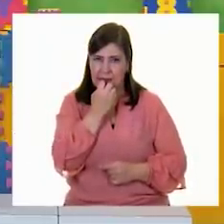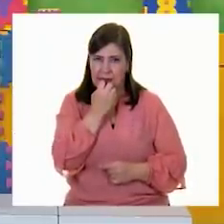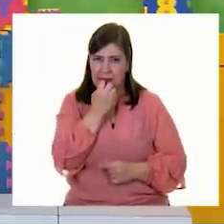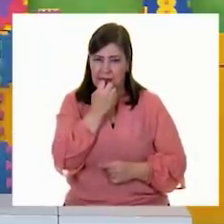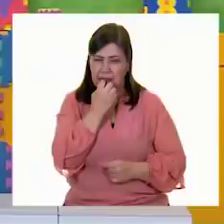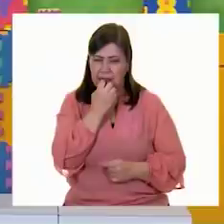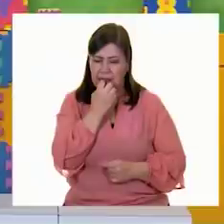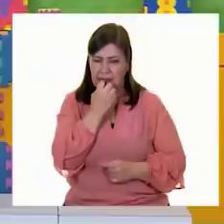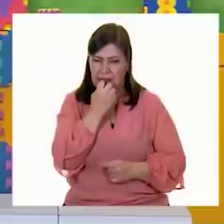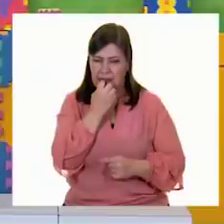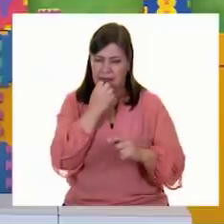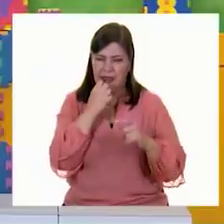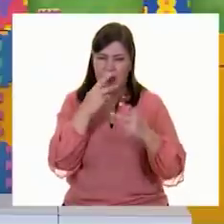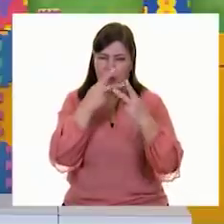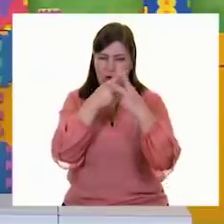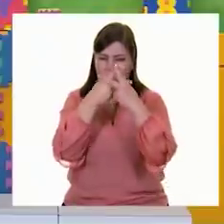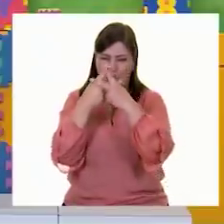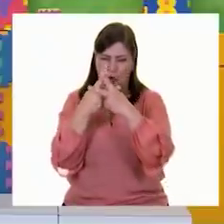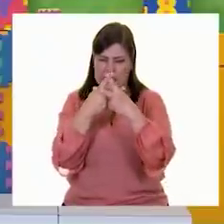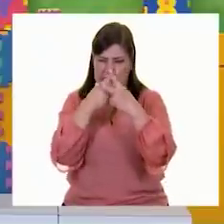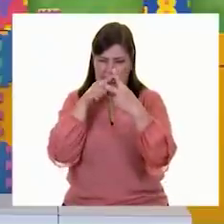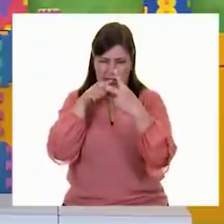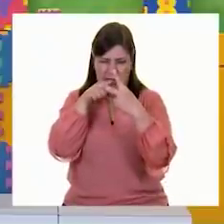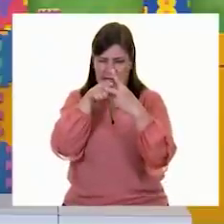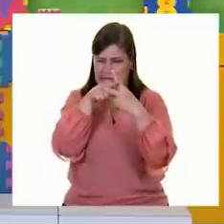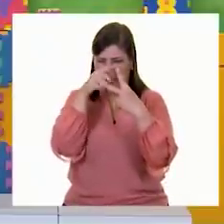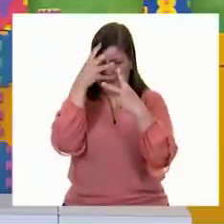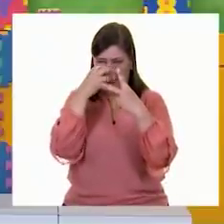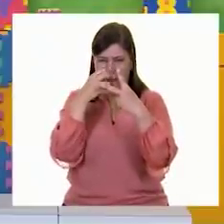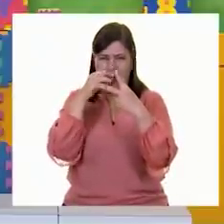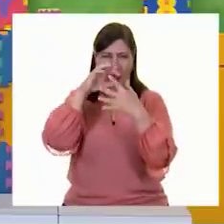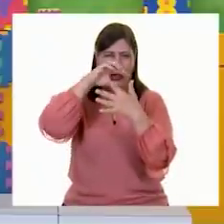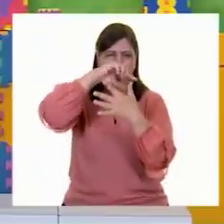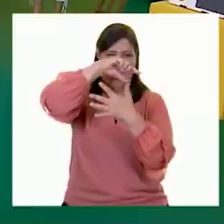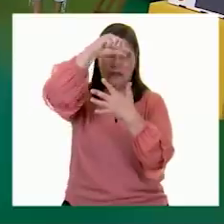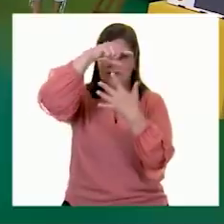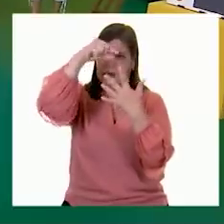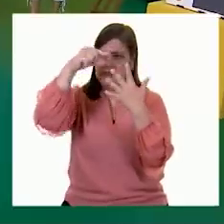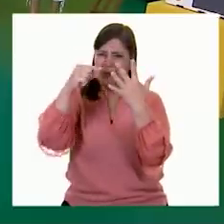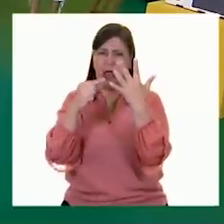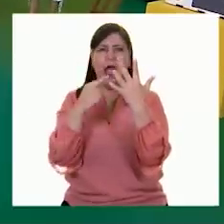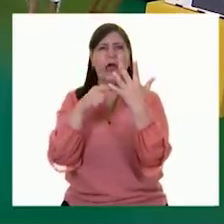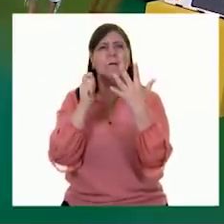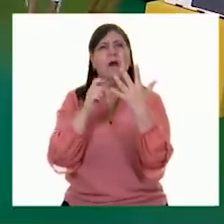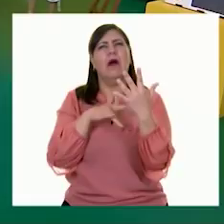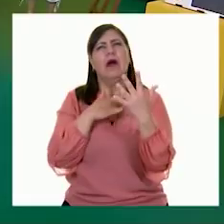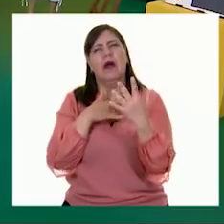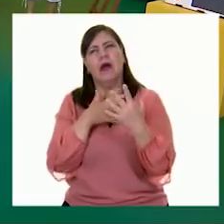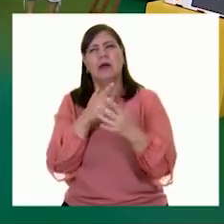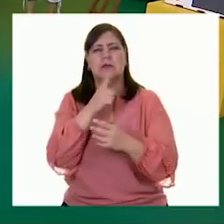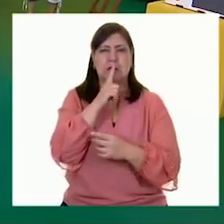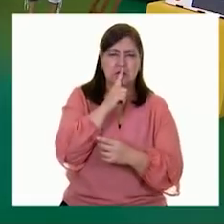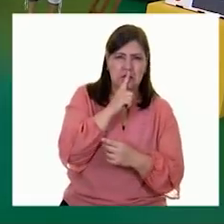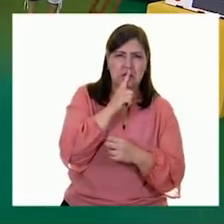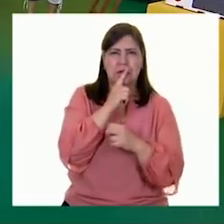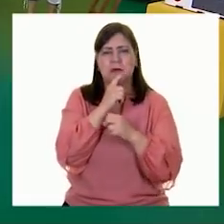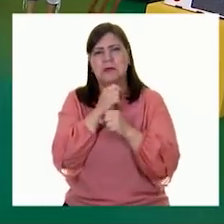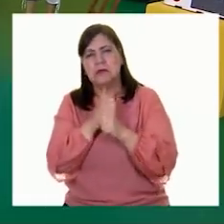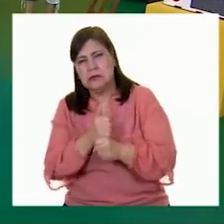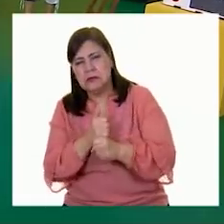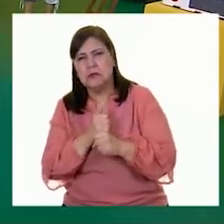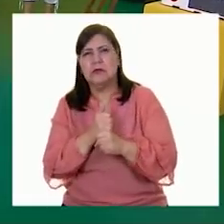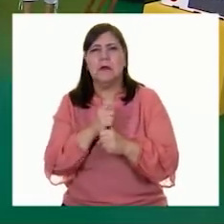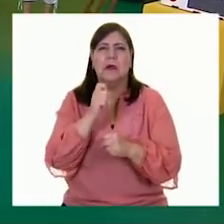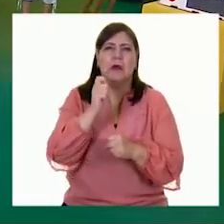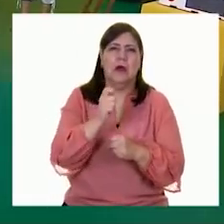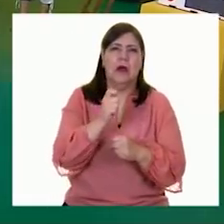centro de una estrella y luego las demás emociones como desaliento, pesadumbre, aflicción y agonía en los picos